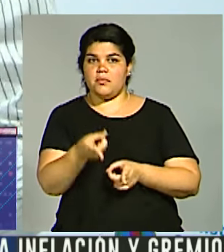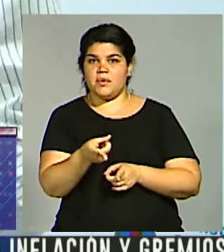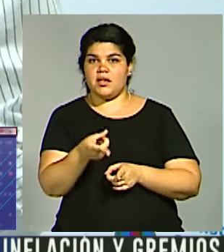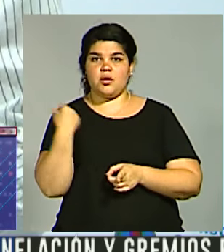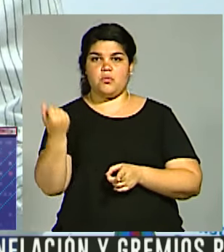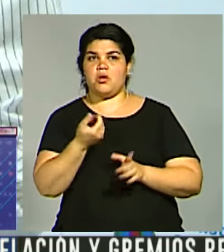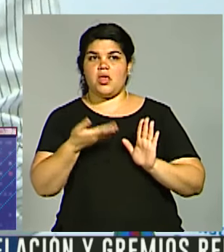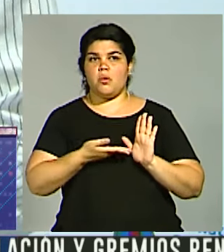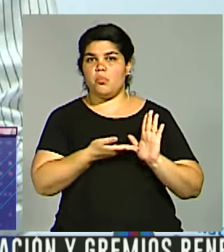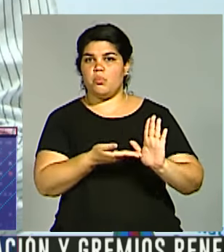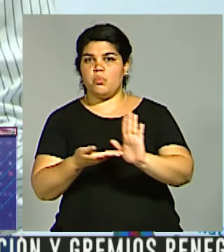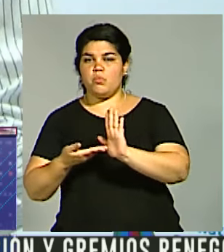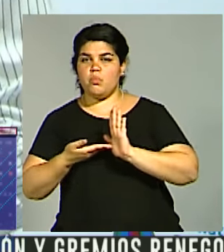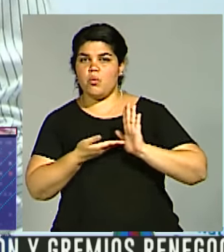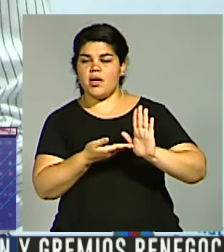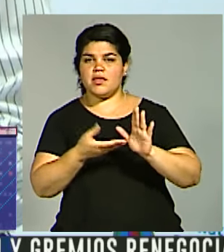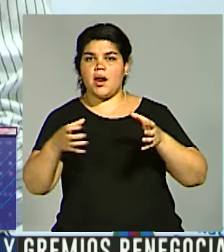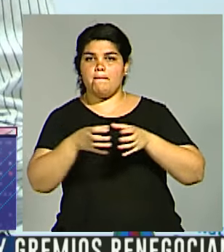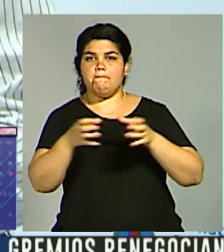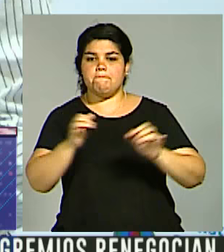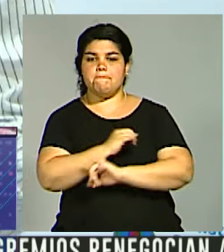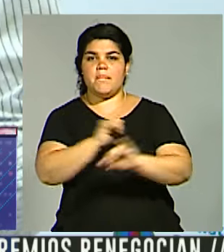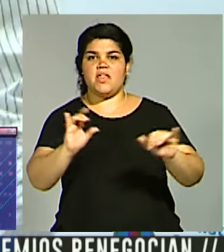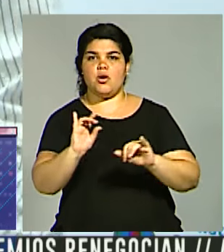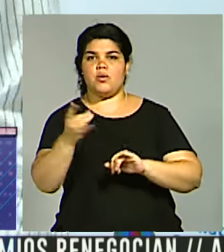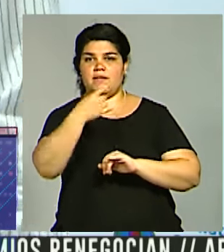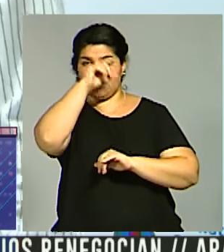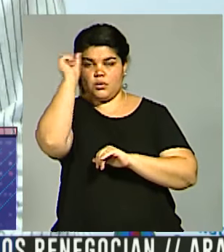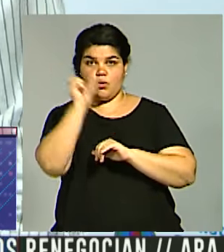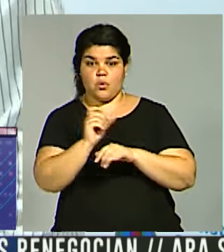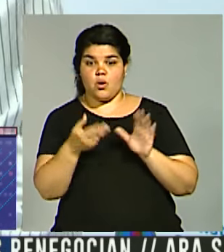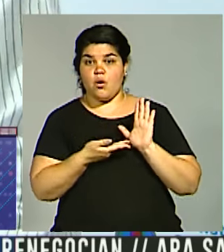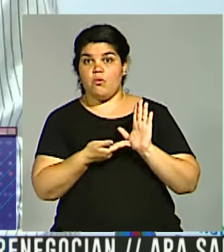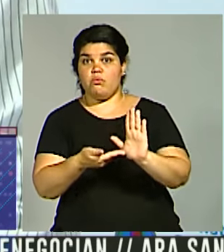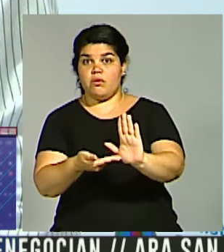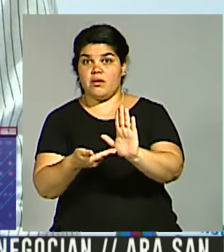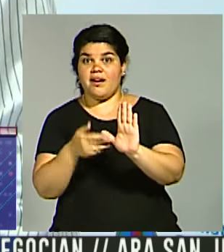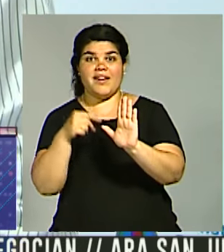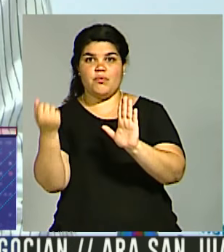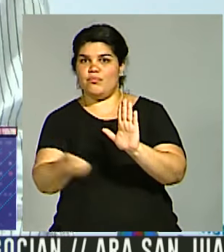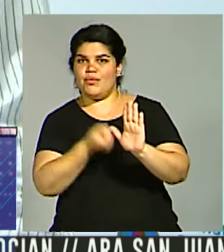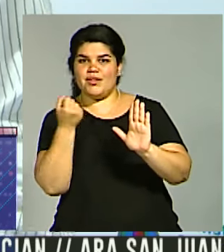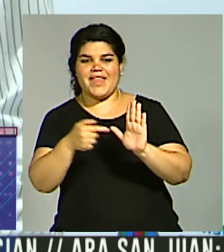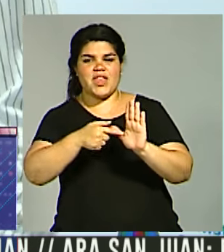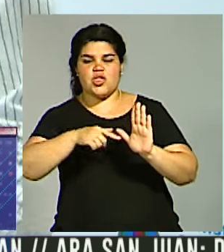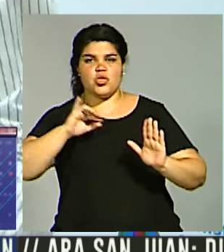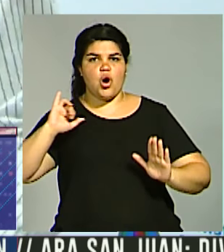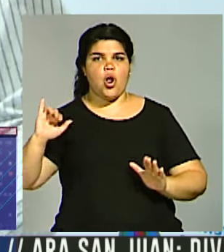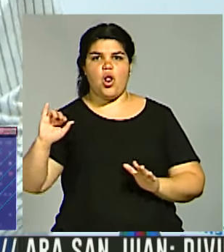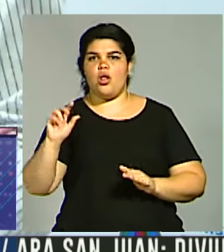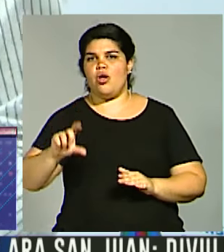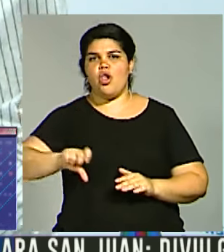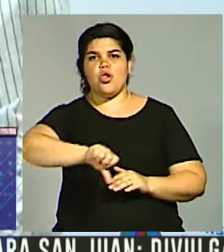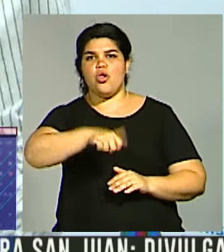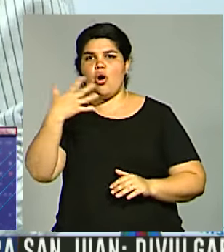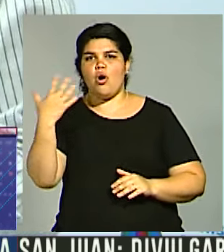vidriera el deporte a través de los medios de comunicación de la universidad. Creemos que ha sido también un logro muy importante, un trabajo mancomunado